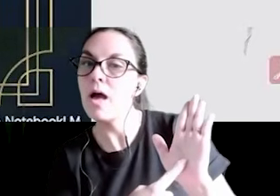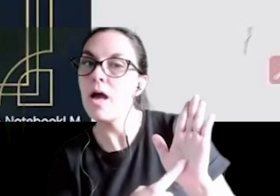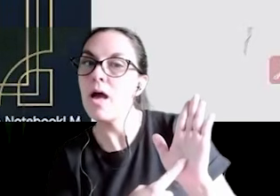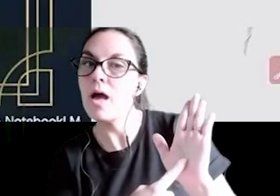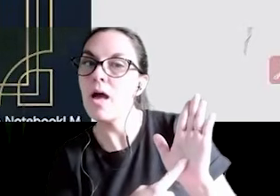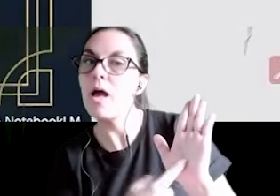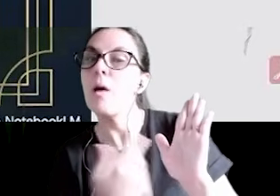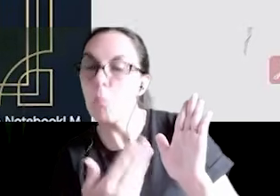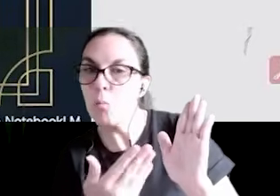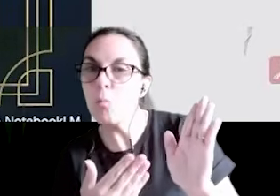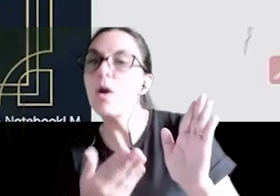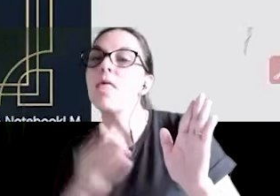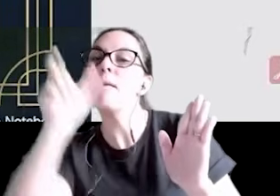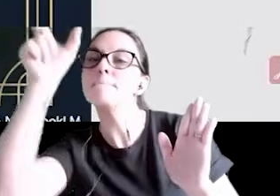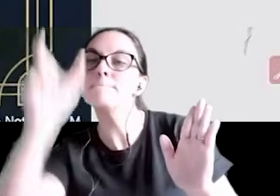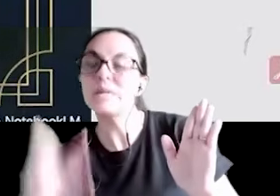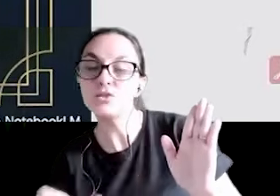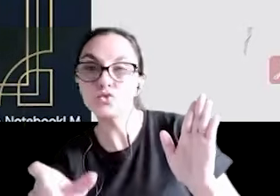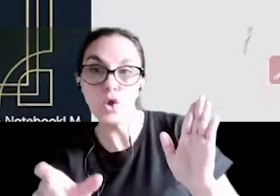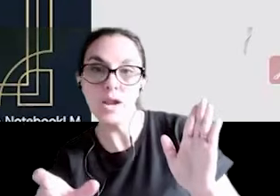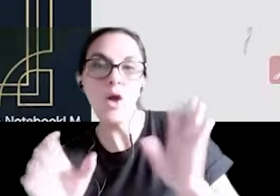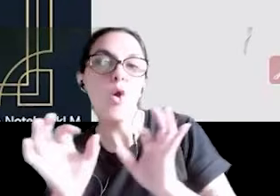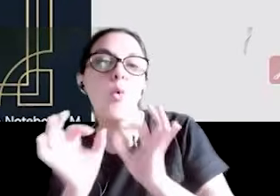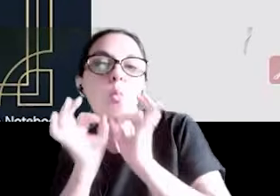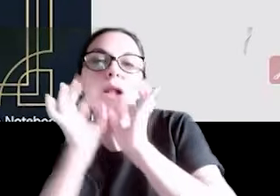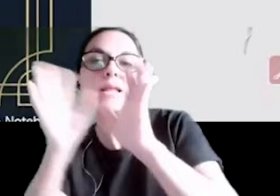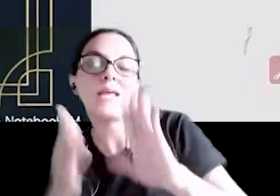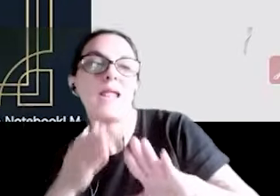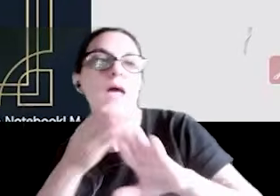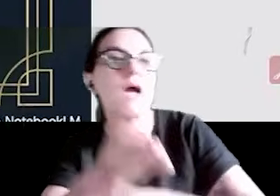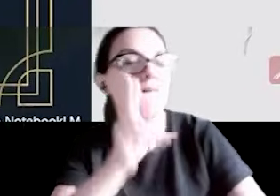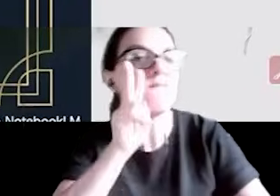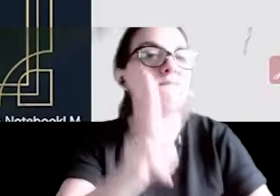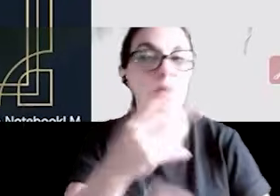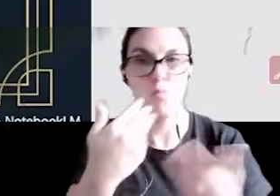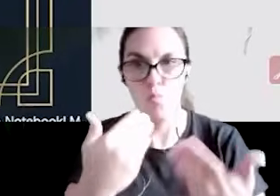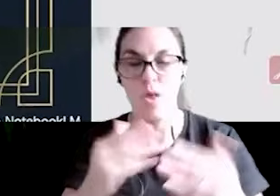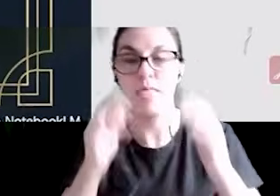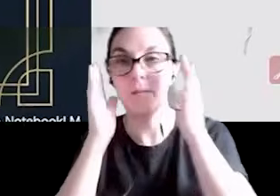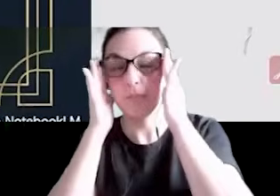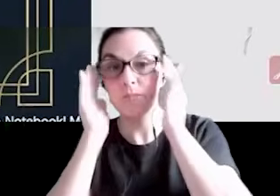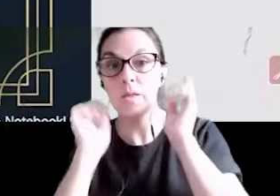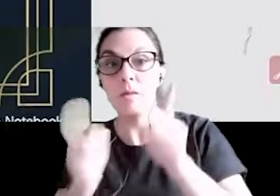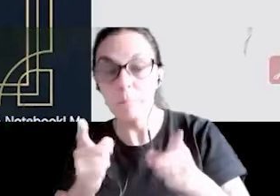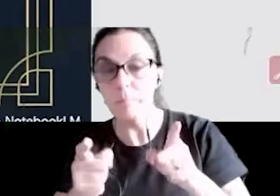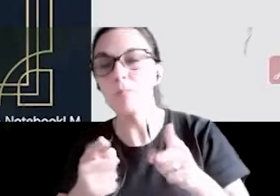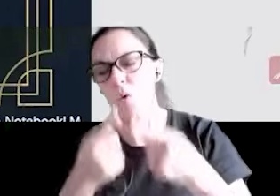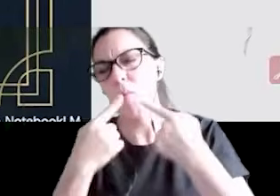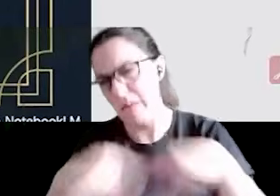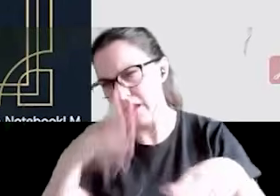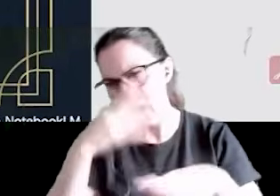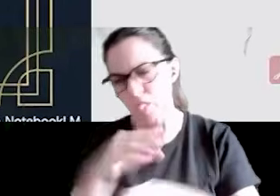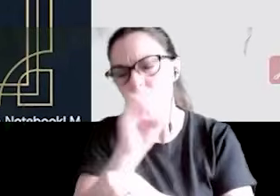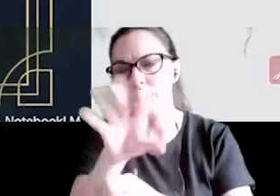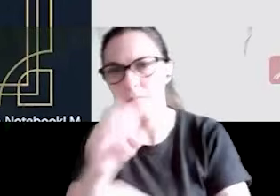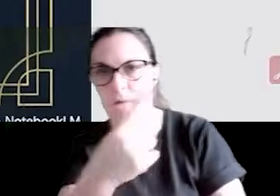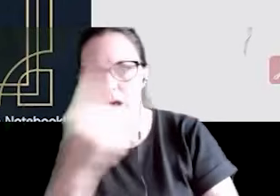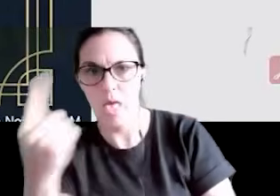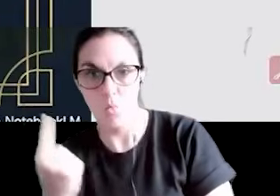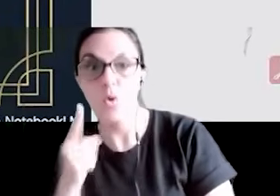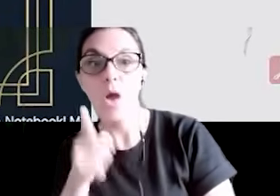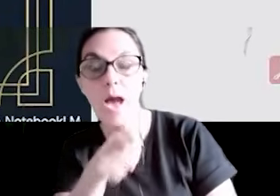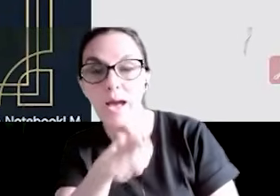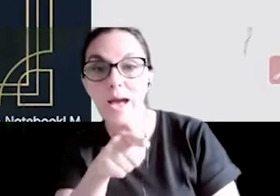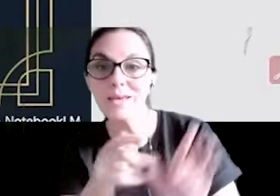consultada por contribuyentes externos. Acá dentro de lo que es el material que después vamos a compartir, les ponemos cómo es